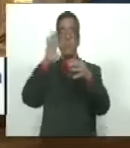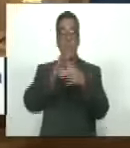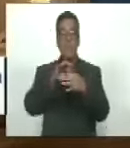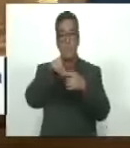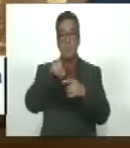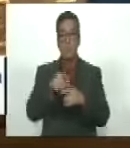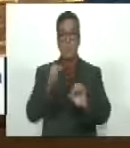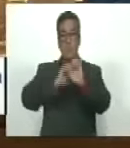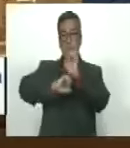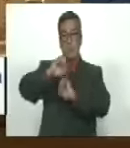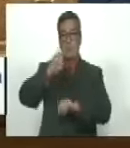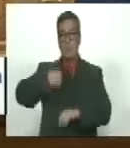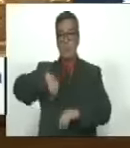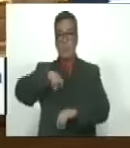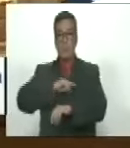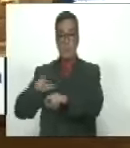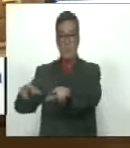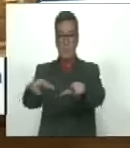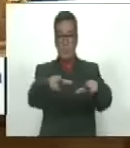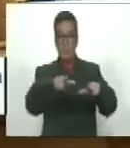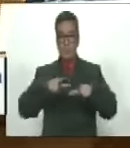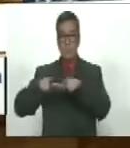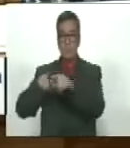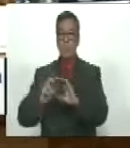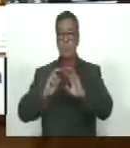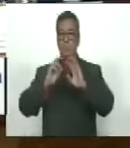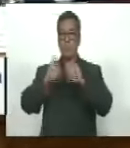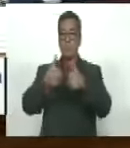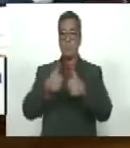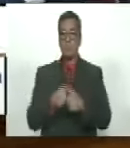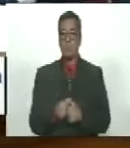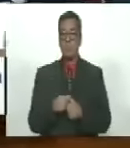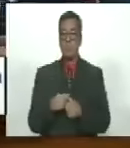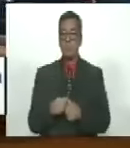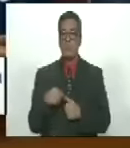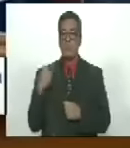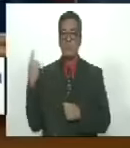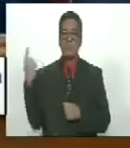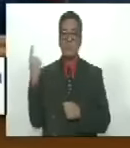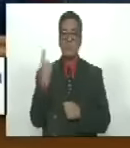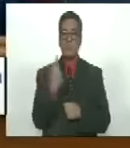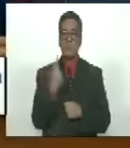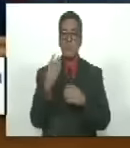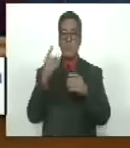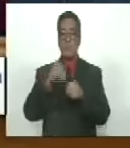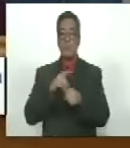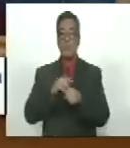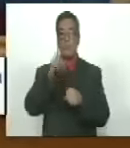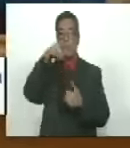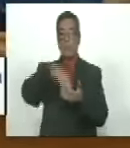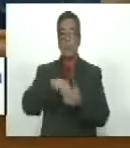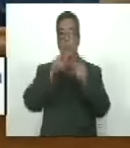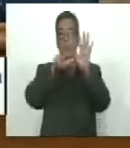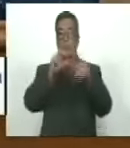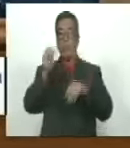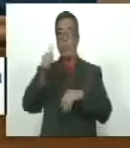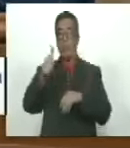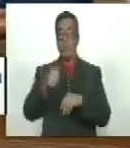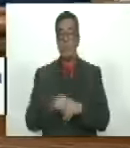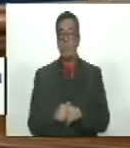vinculante para la defensa de nuestro territorio. Un inicio que viene de data desde el año